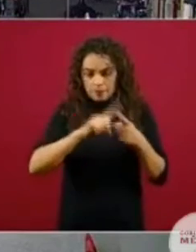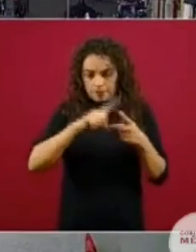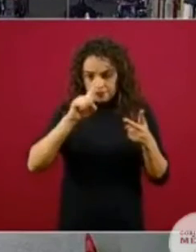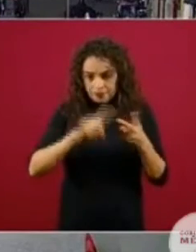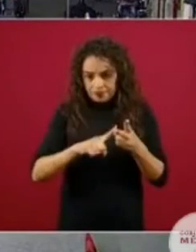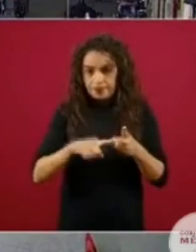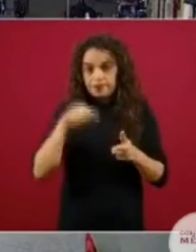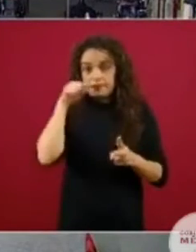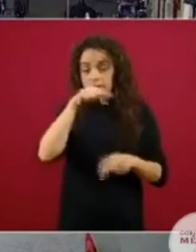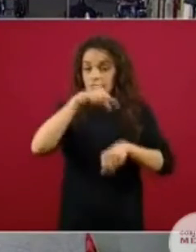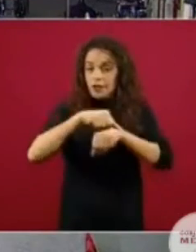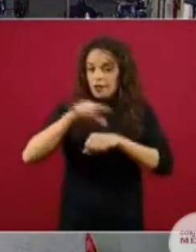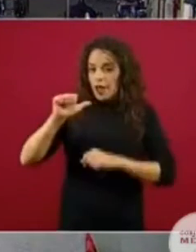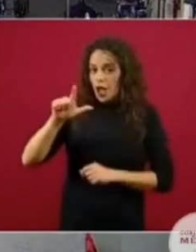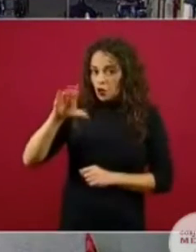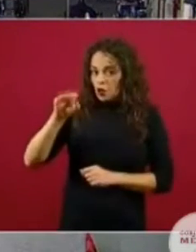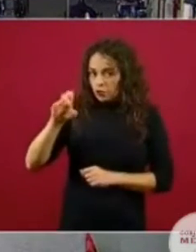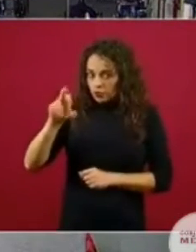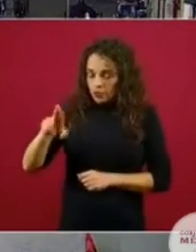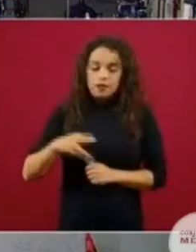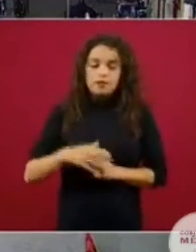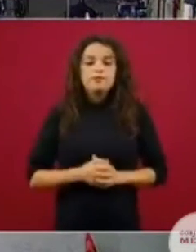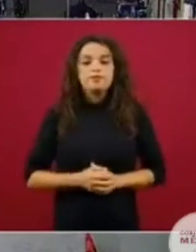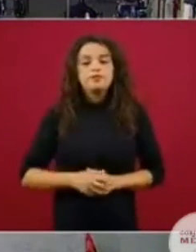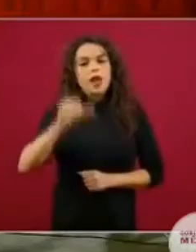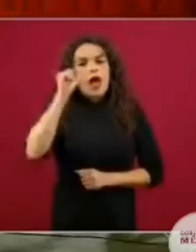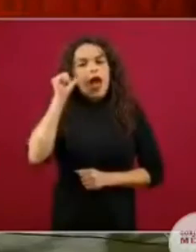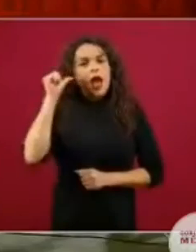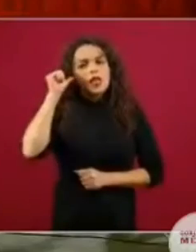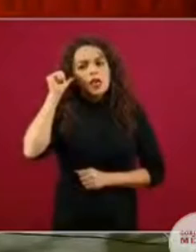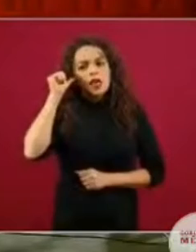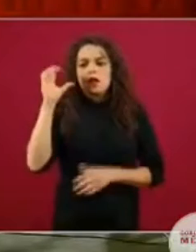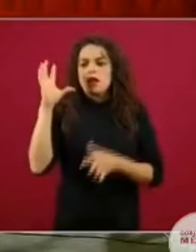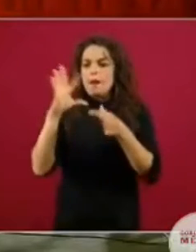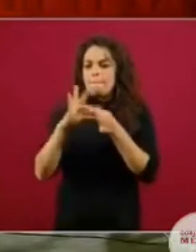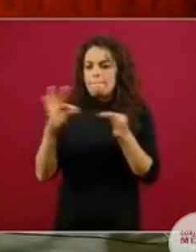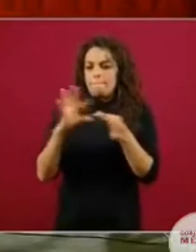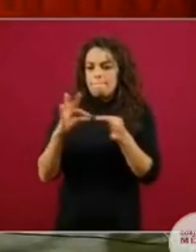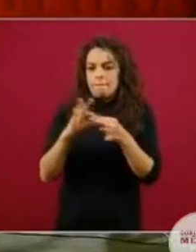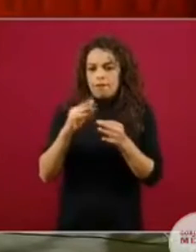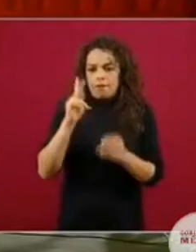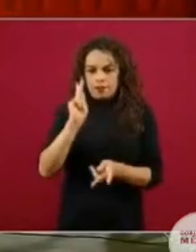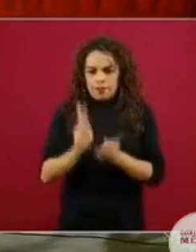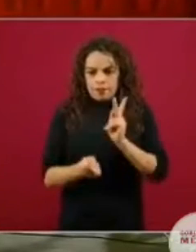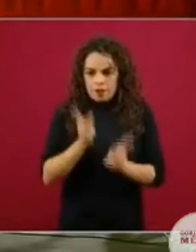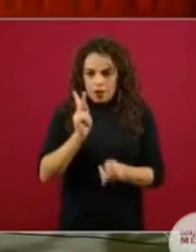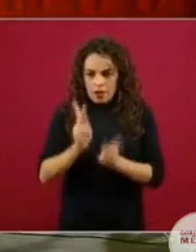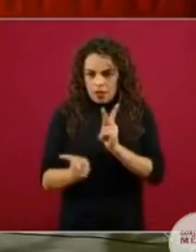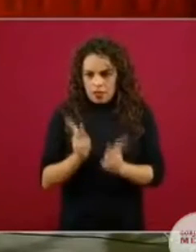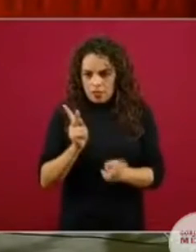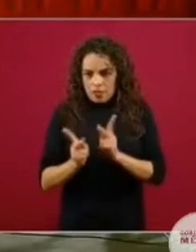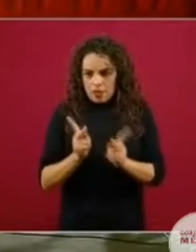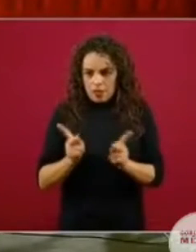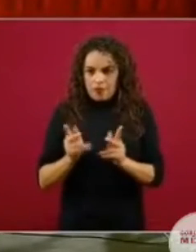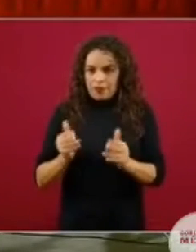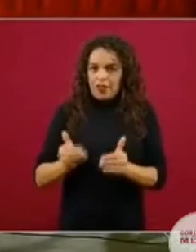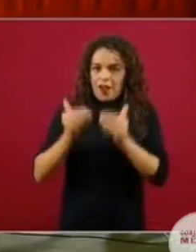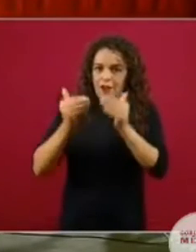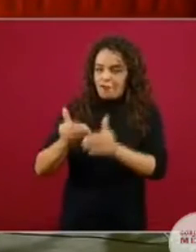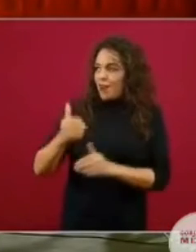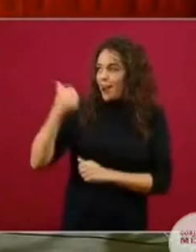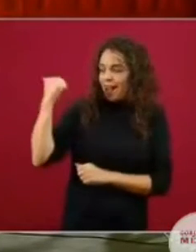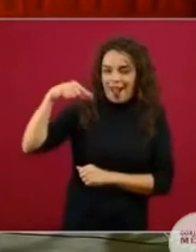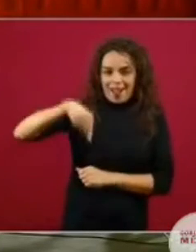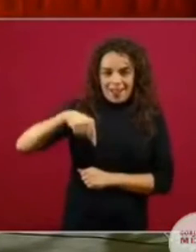coser platicábamos en el mar del día de ayer allá afuera en lo que denominó nosotros chacal yo allá en la entrada aquí de palacio